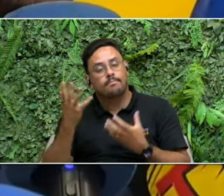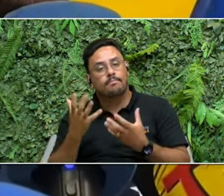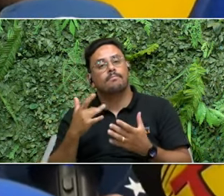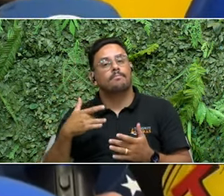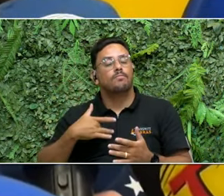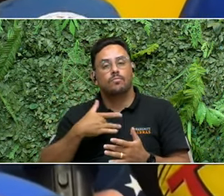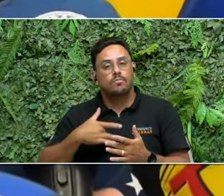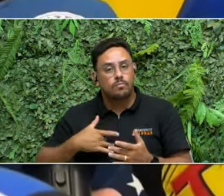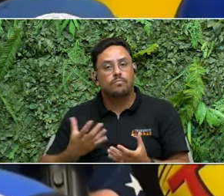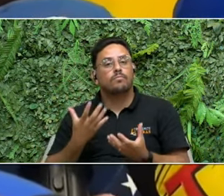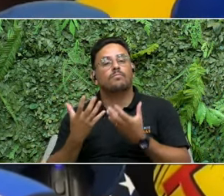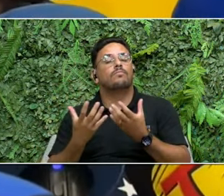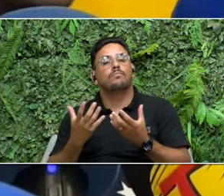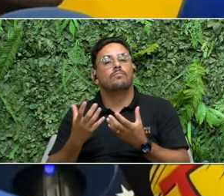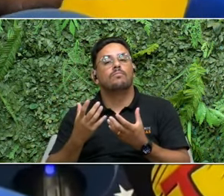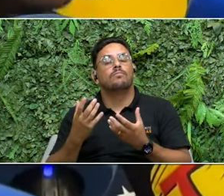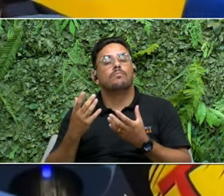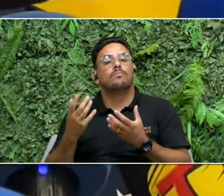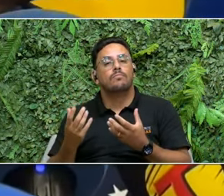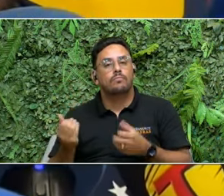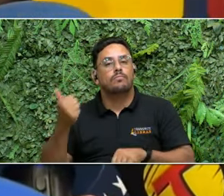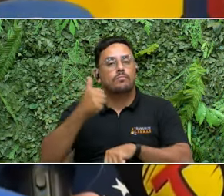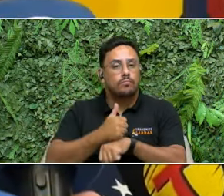cruo volt